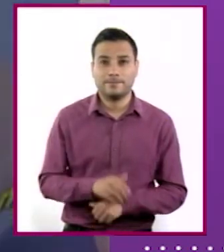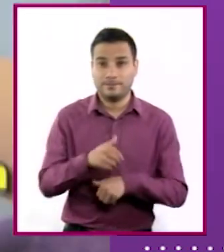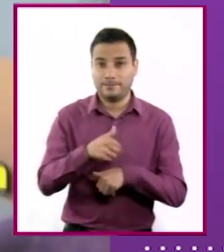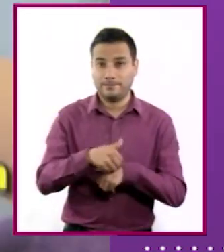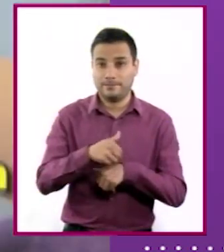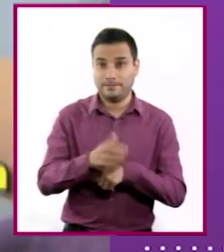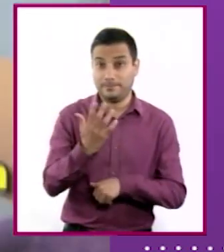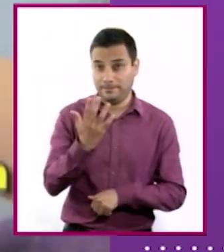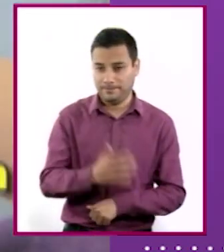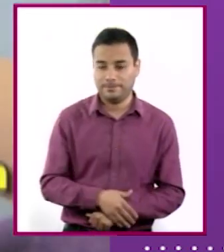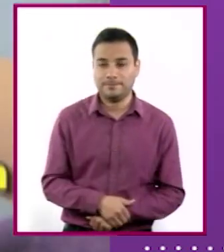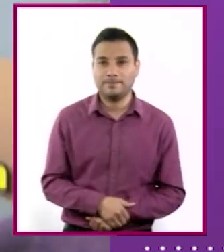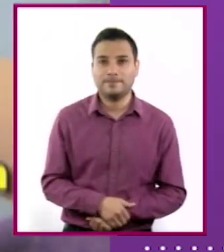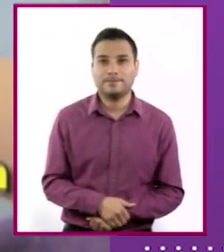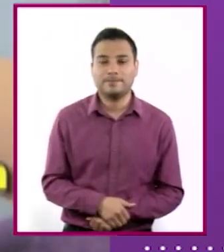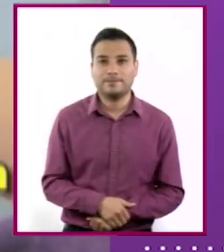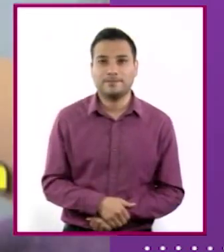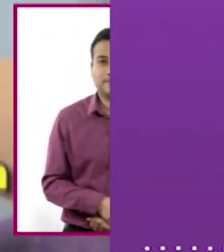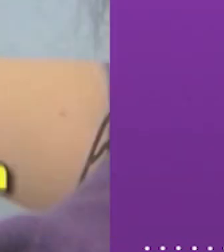Number 5.